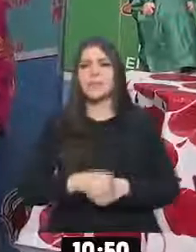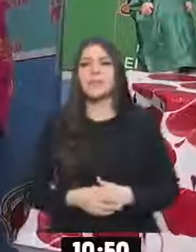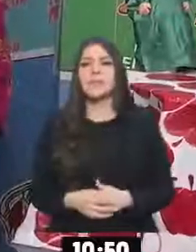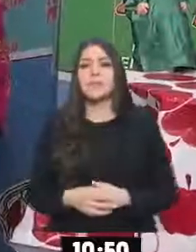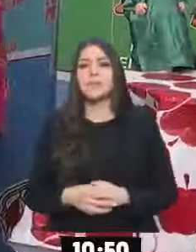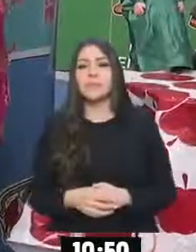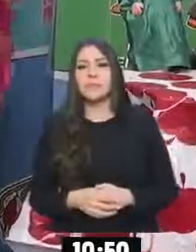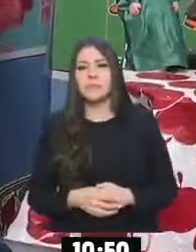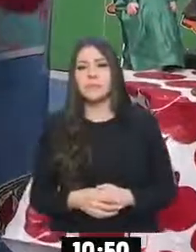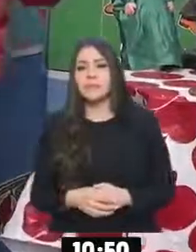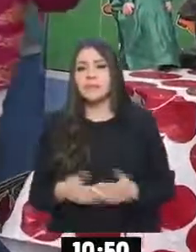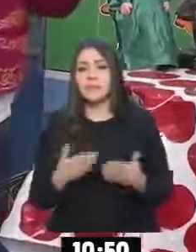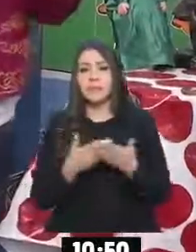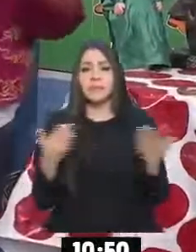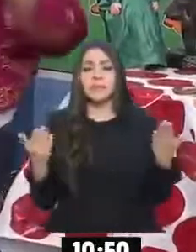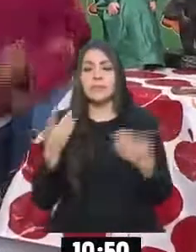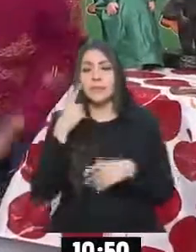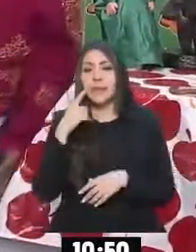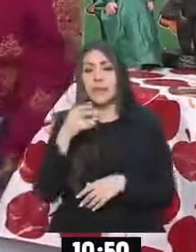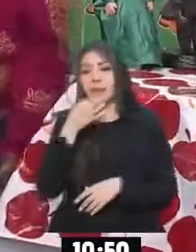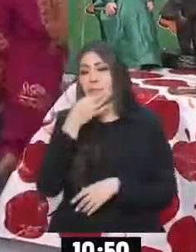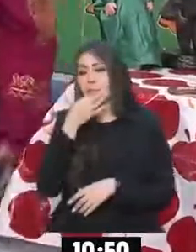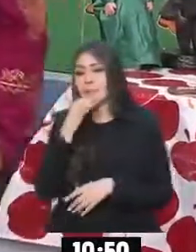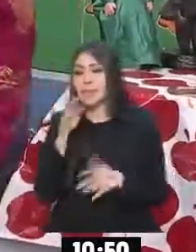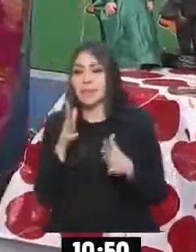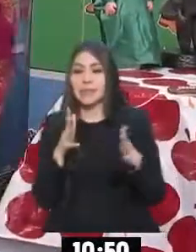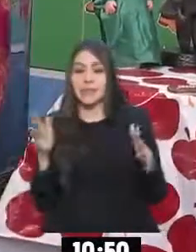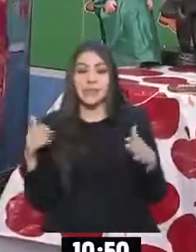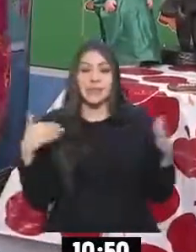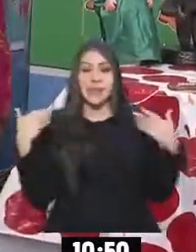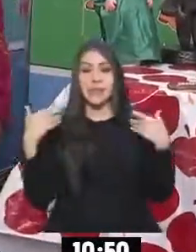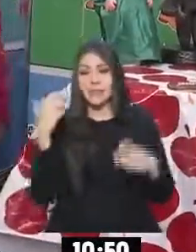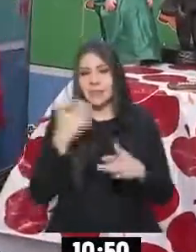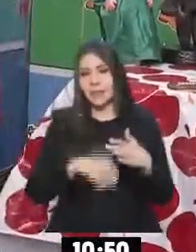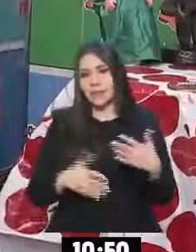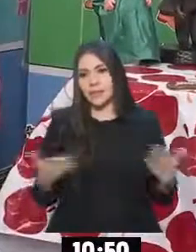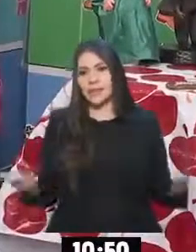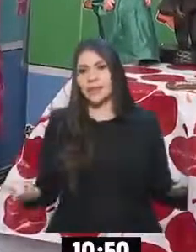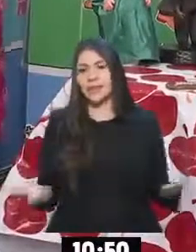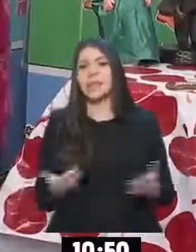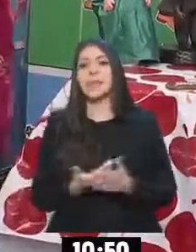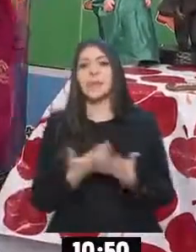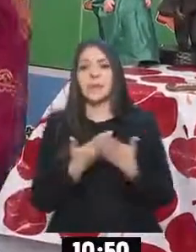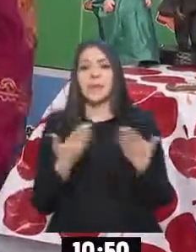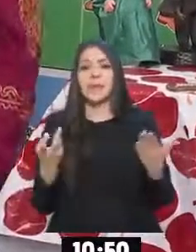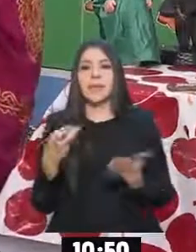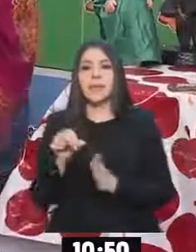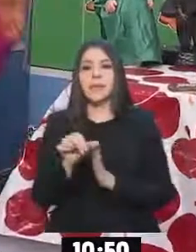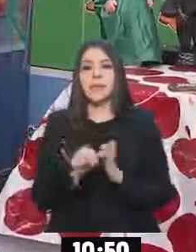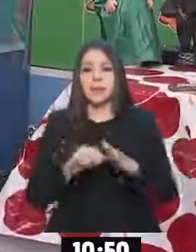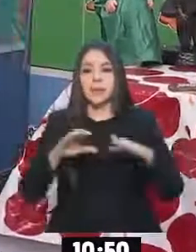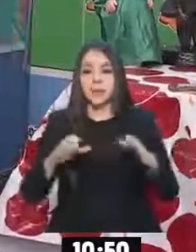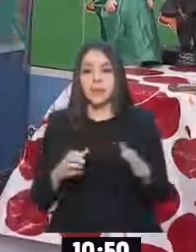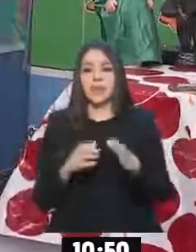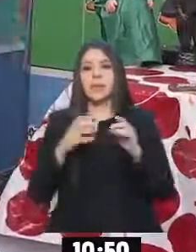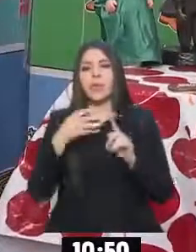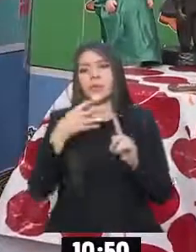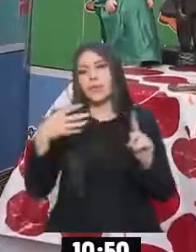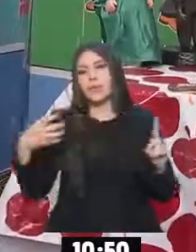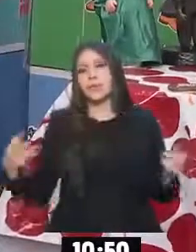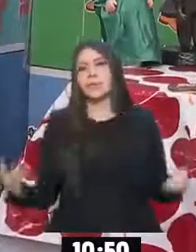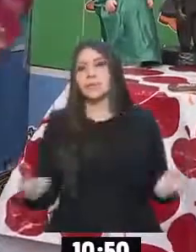Para acabar de festejar así fiestón, loco. ¿Cómo no, baby? Si además en el mes del orgullo... No solo es